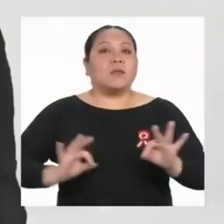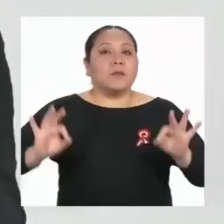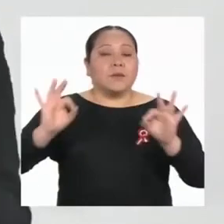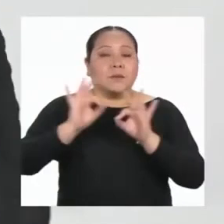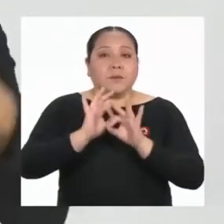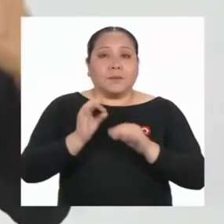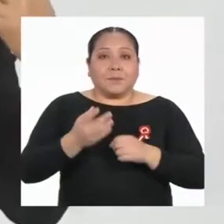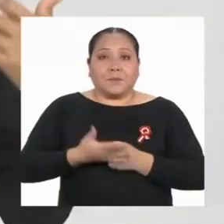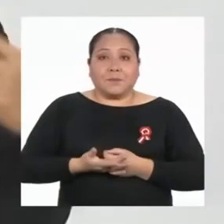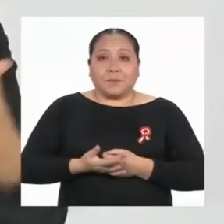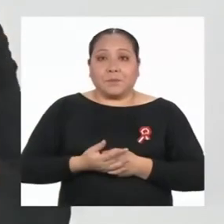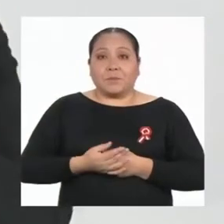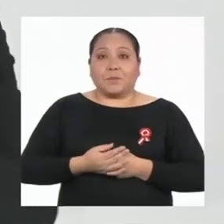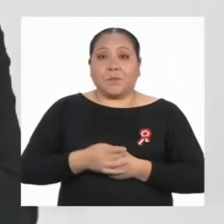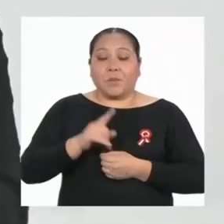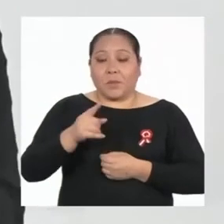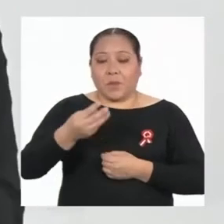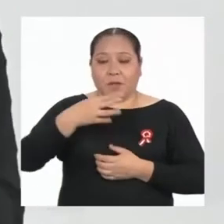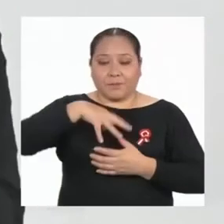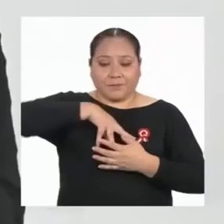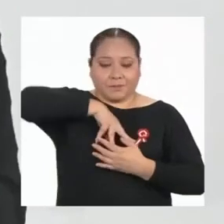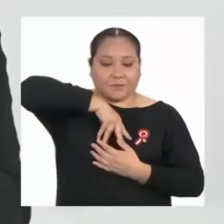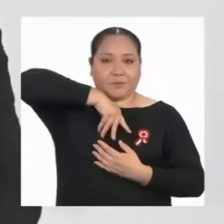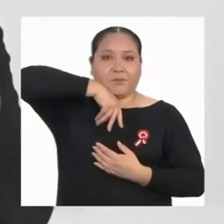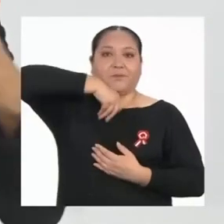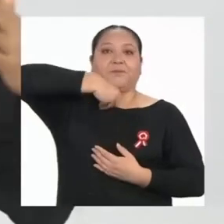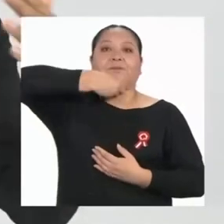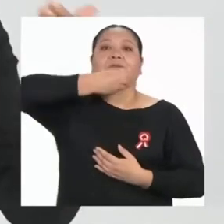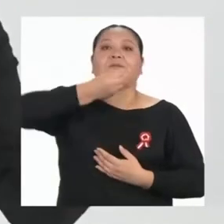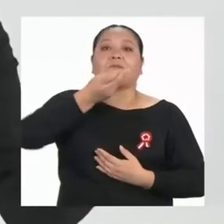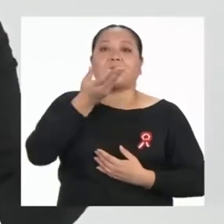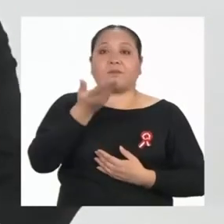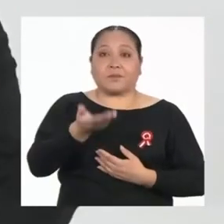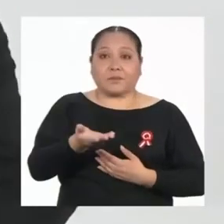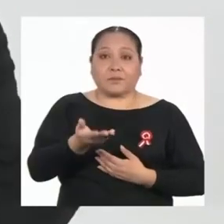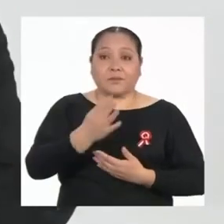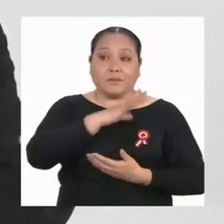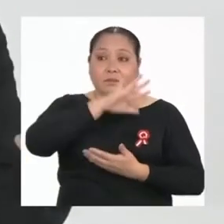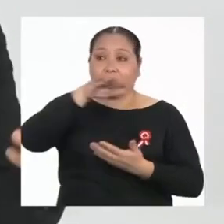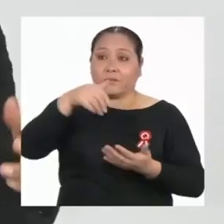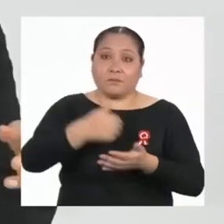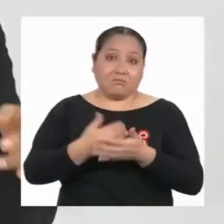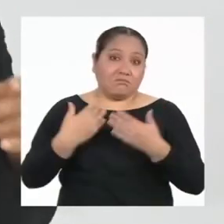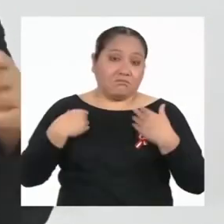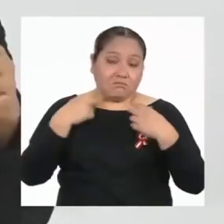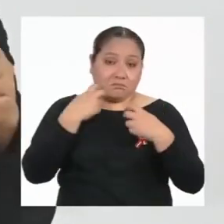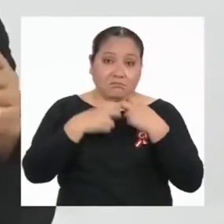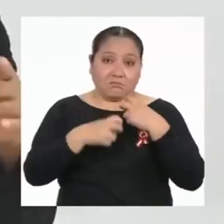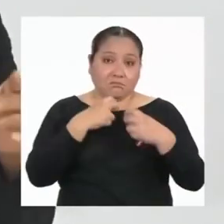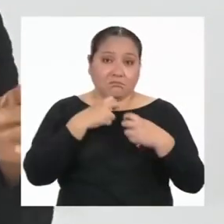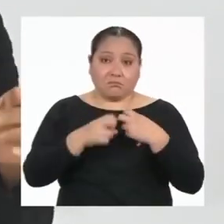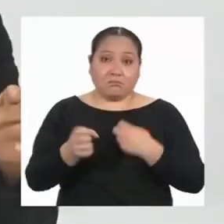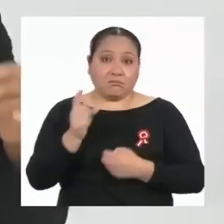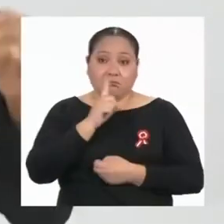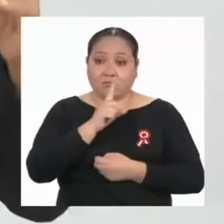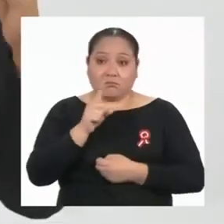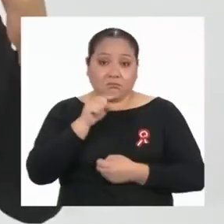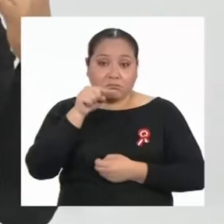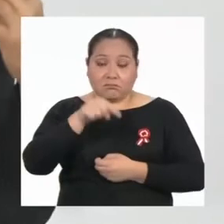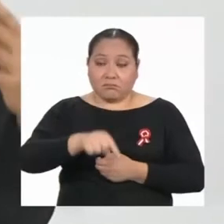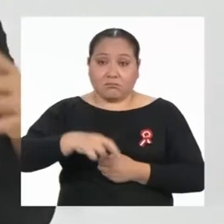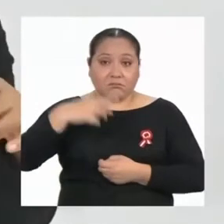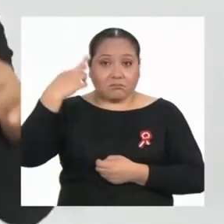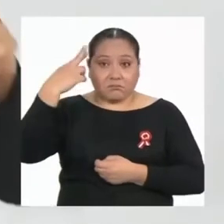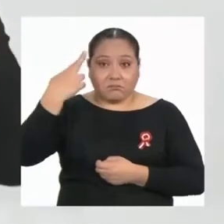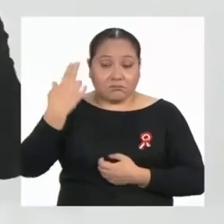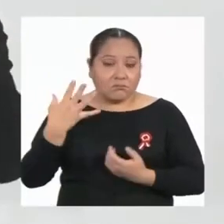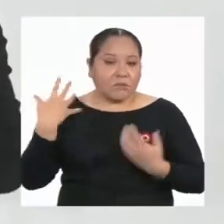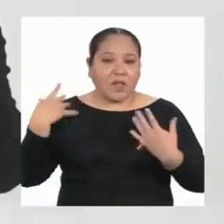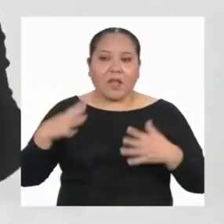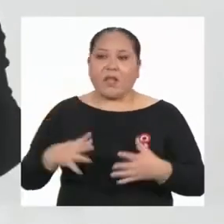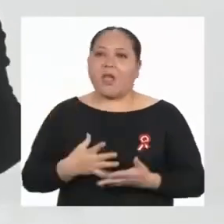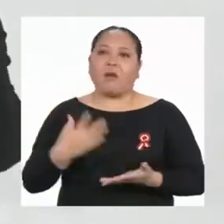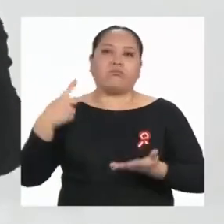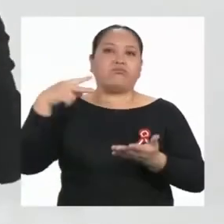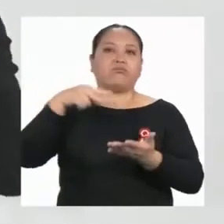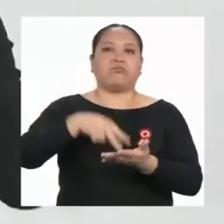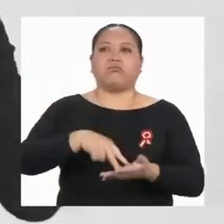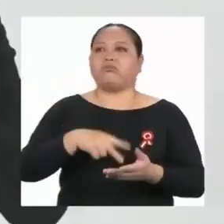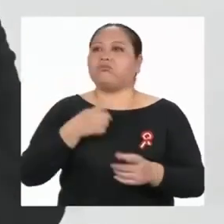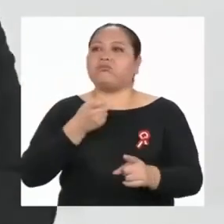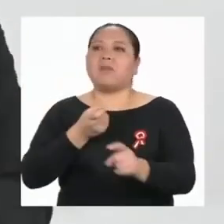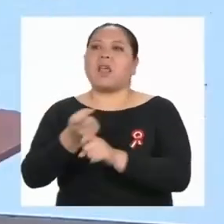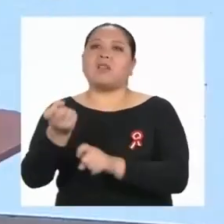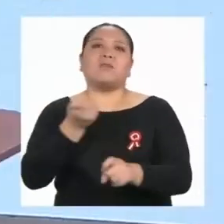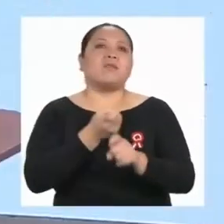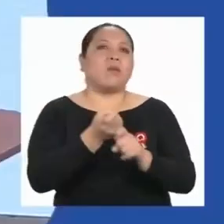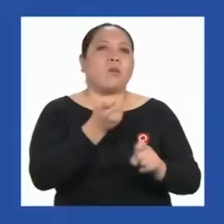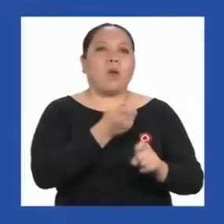para sacar lo que llevamos adentro. Todos tenemos problemas y no por eso le vamos a hacer un mal a